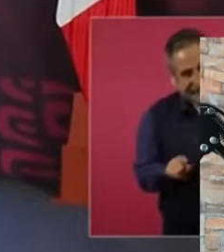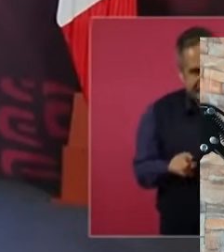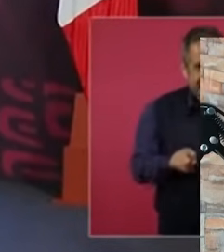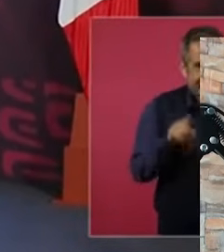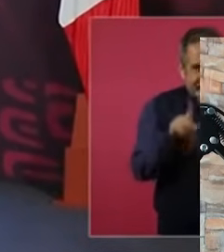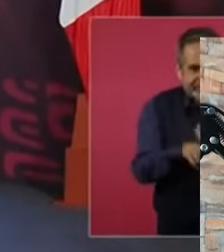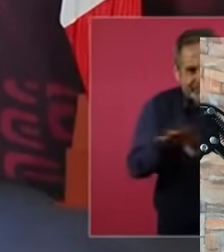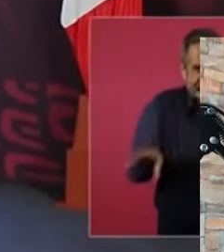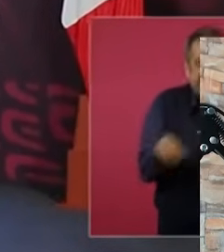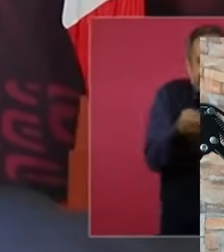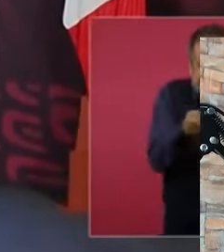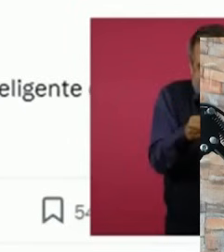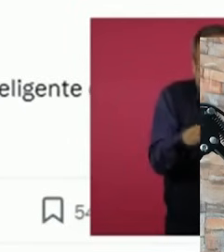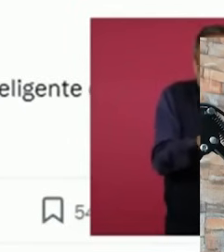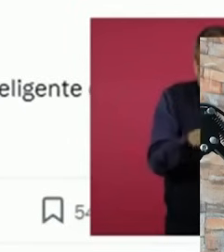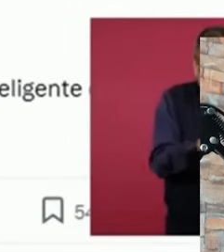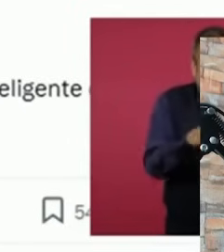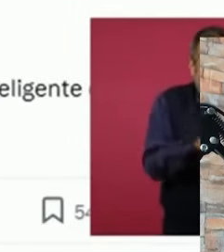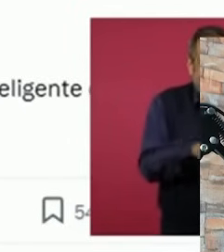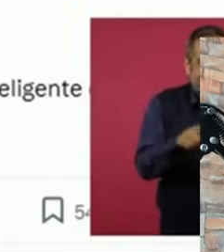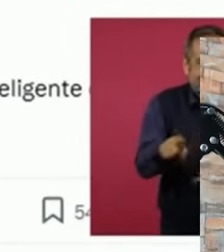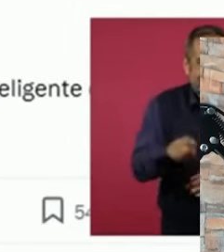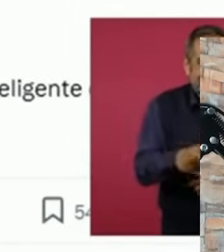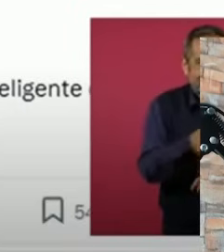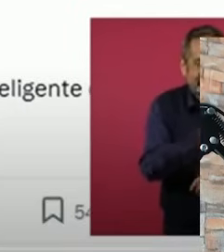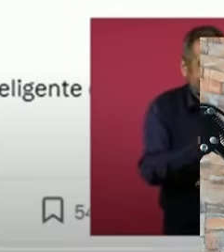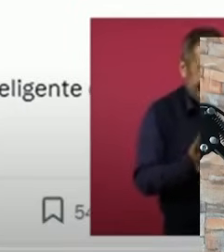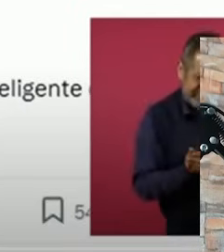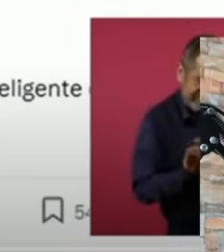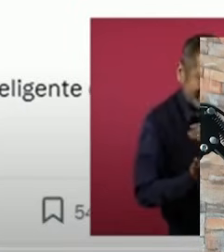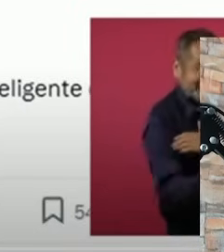hay que agregar que los maició muy bien.